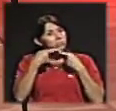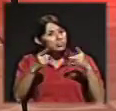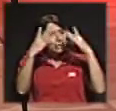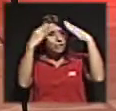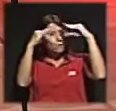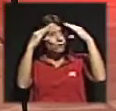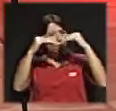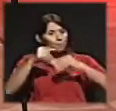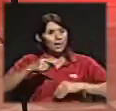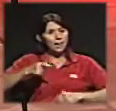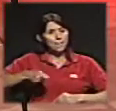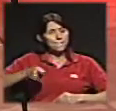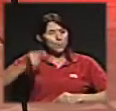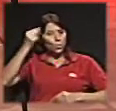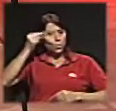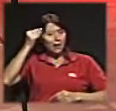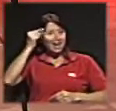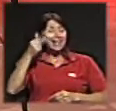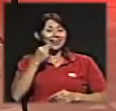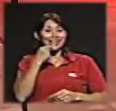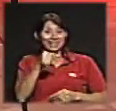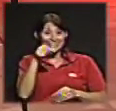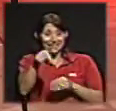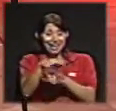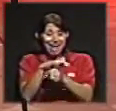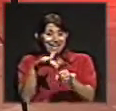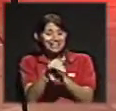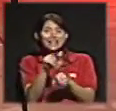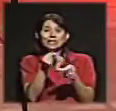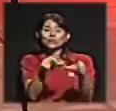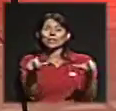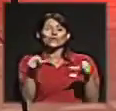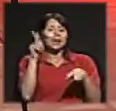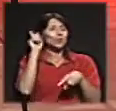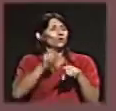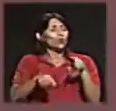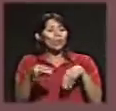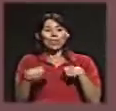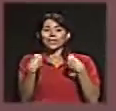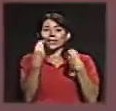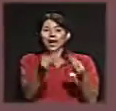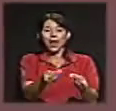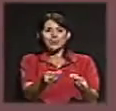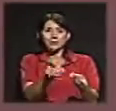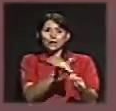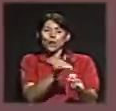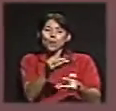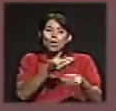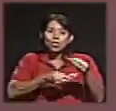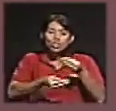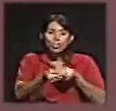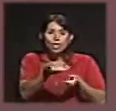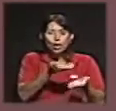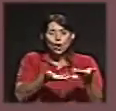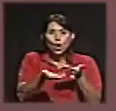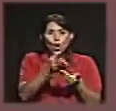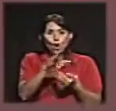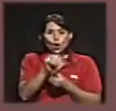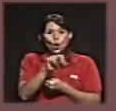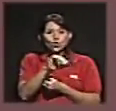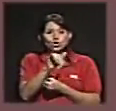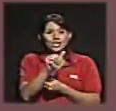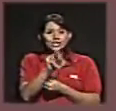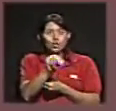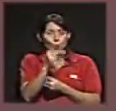respecto, donde dice que es una zona inalienable y que no puede ser entregada en concesión? ¿Por qué si hay una intervención